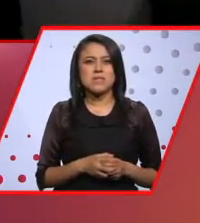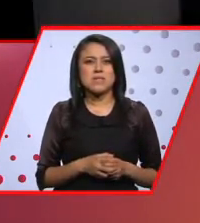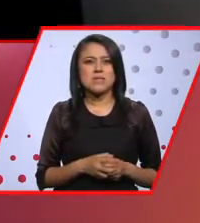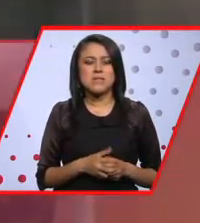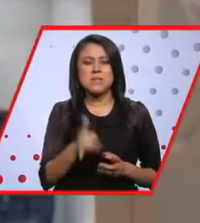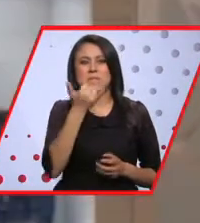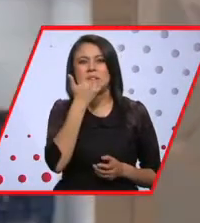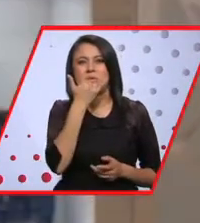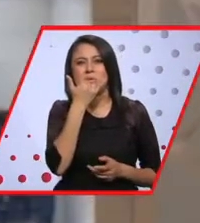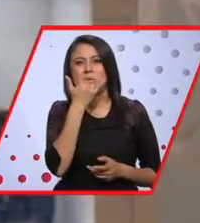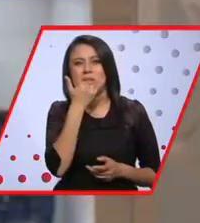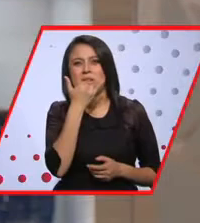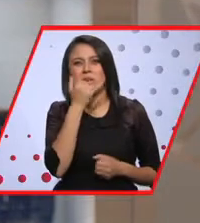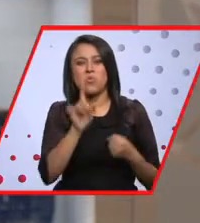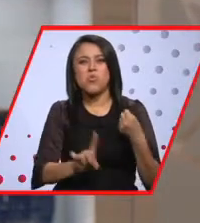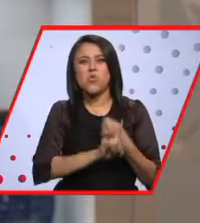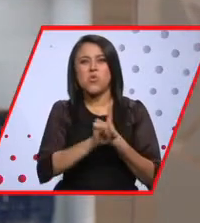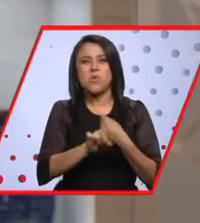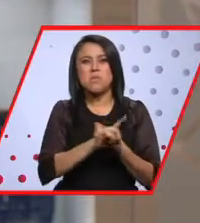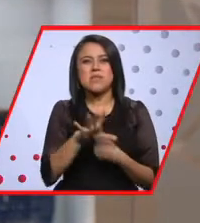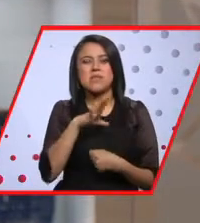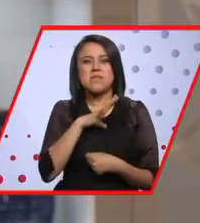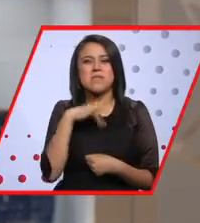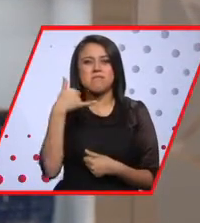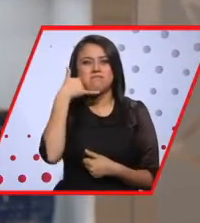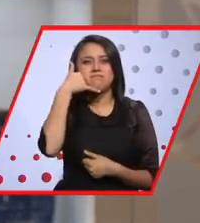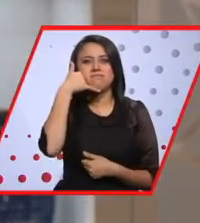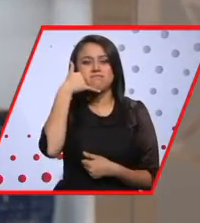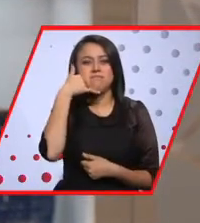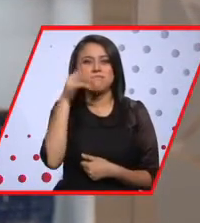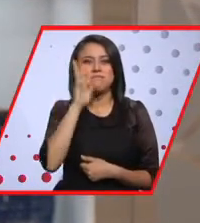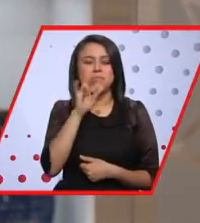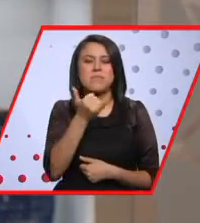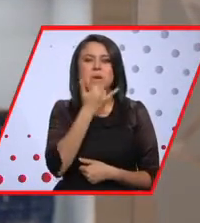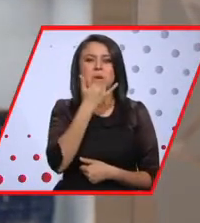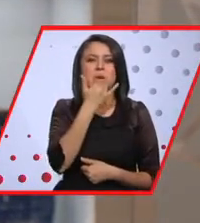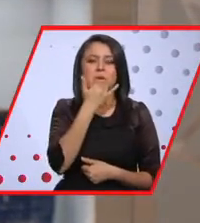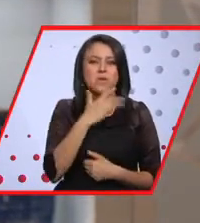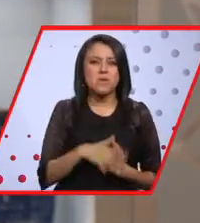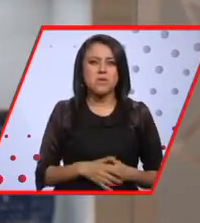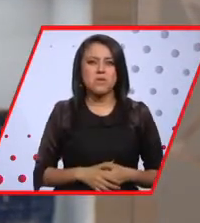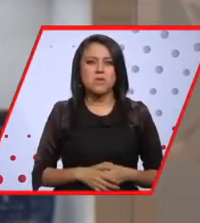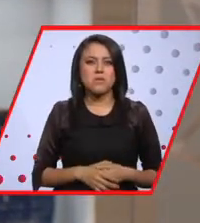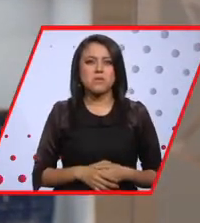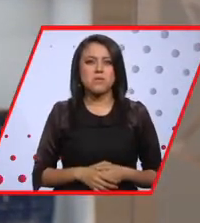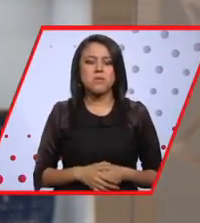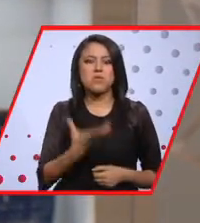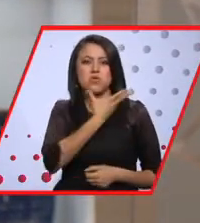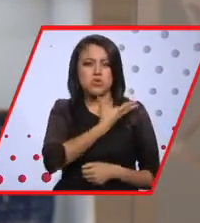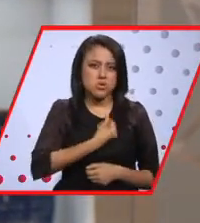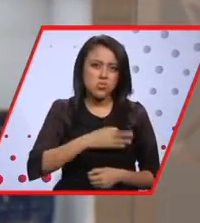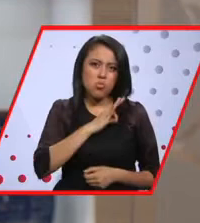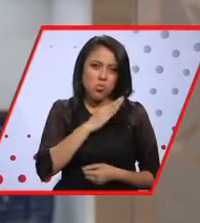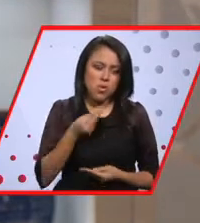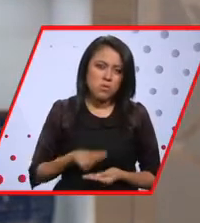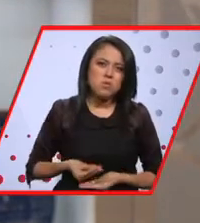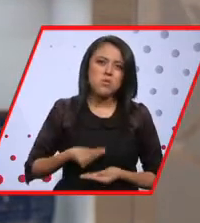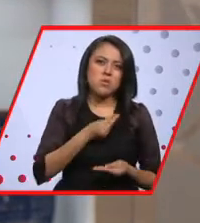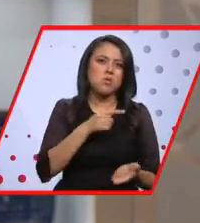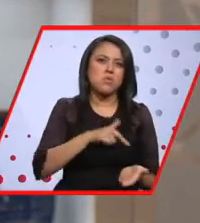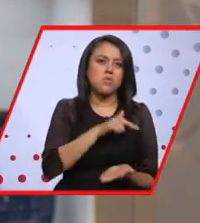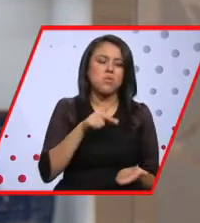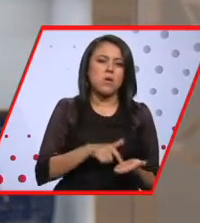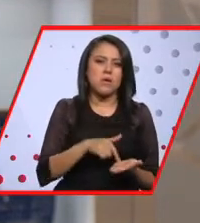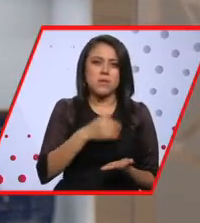Excelente. Tenemos ahí interferencia en la línea. Estoy viendo ahí un poco de interferencia. Entonces, los hijos entran en forma privada. Fíjese nada